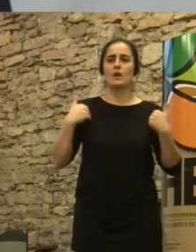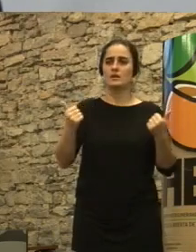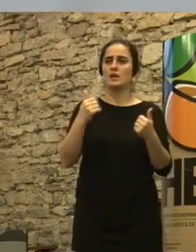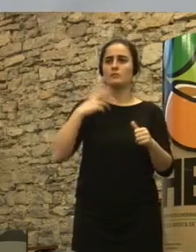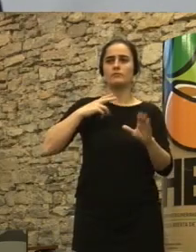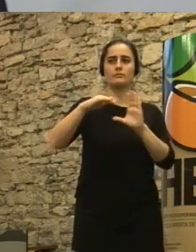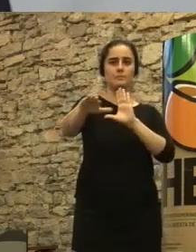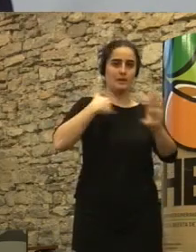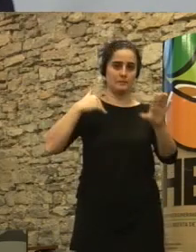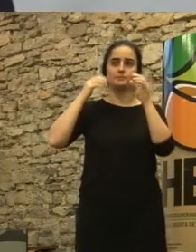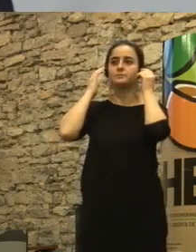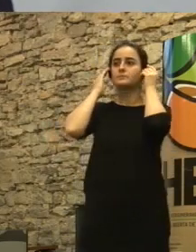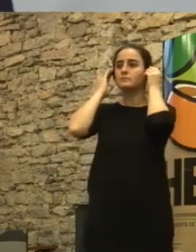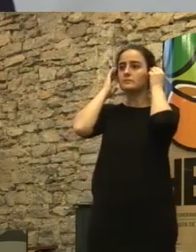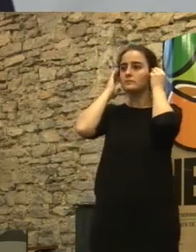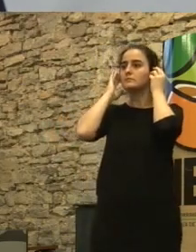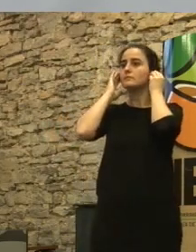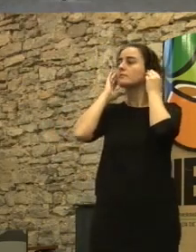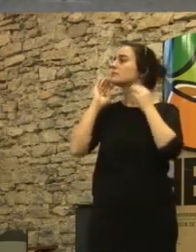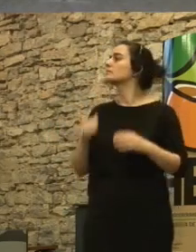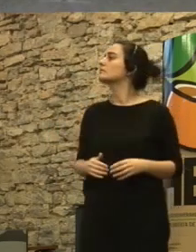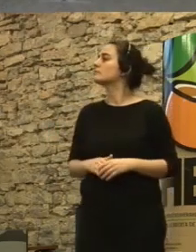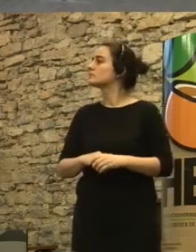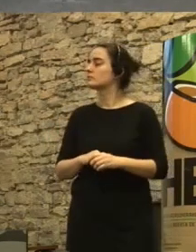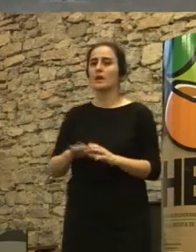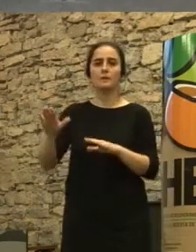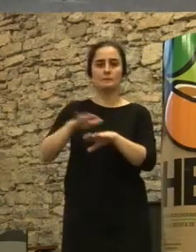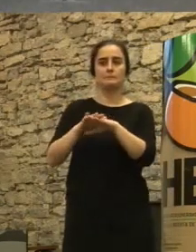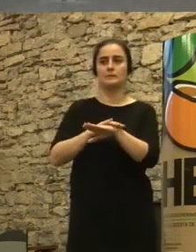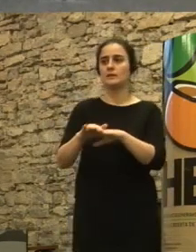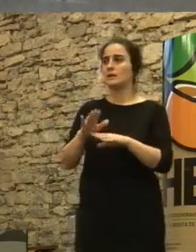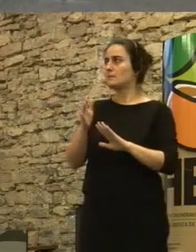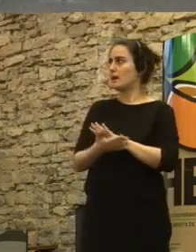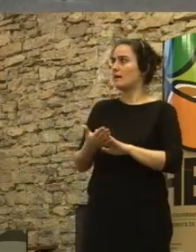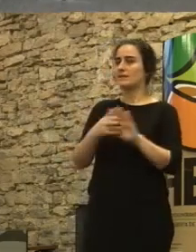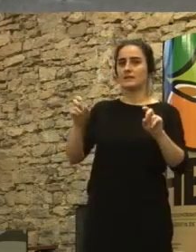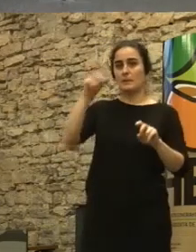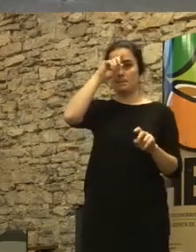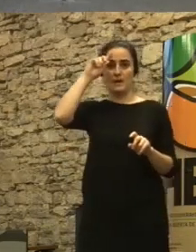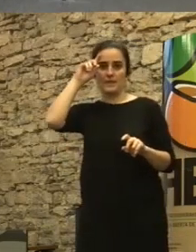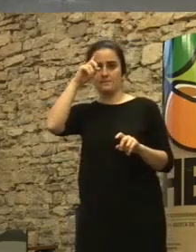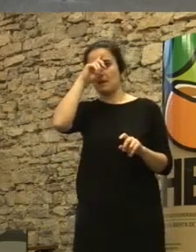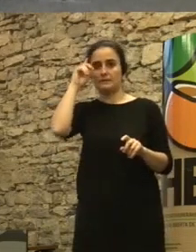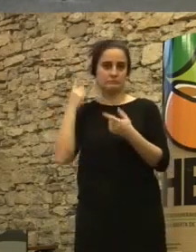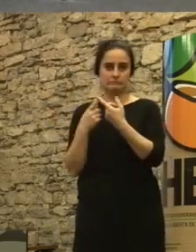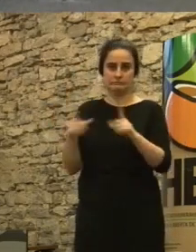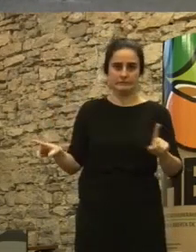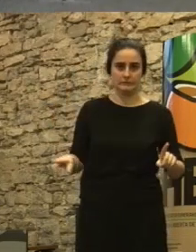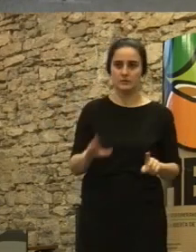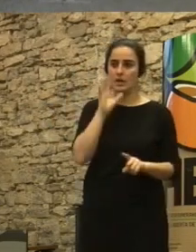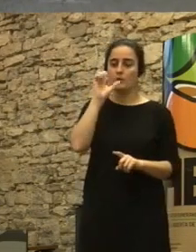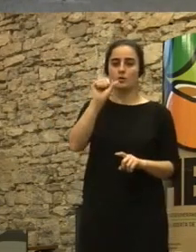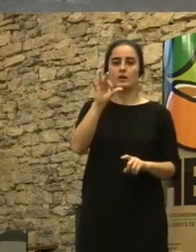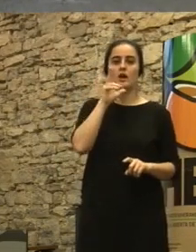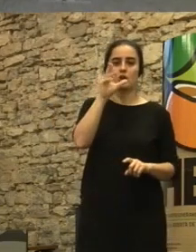un email. ¿Qué apoyo reciben una vez que...? Ah, perdona, sí. Termino para hablar de Madrid. Entonces, Madrid es otra cosa que no tiene nada que ver con